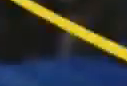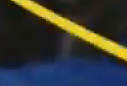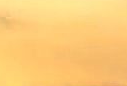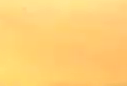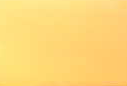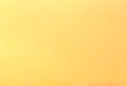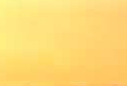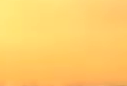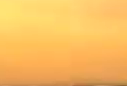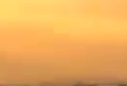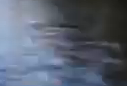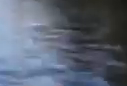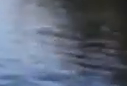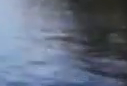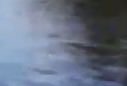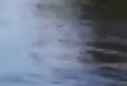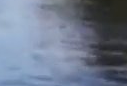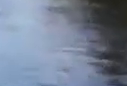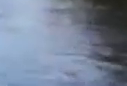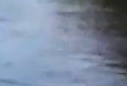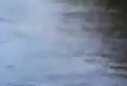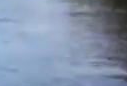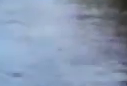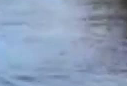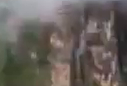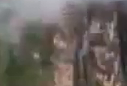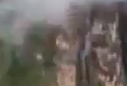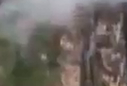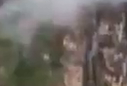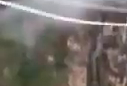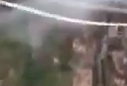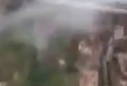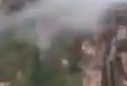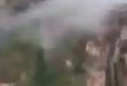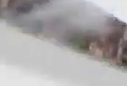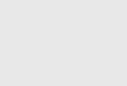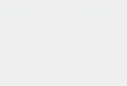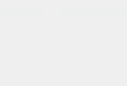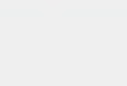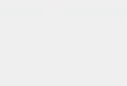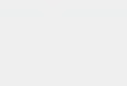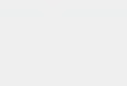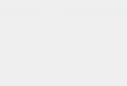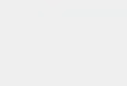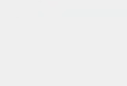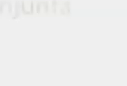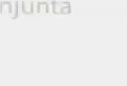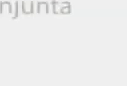Gracias por su atención. Sigamos haciendo patria.